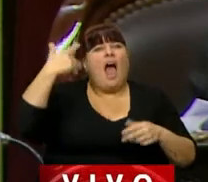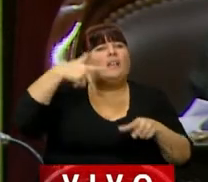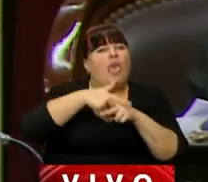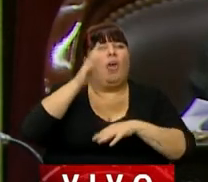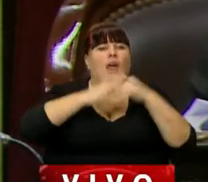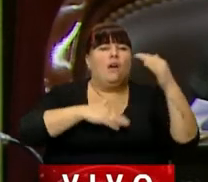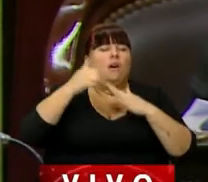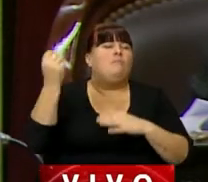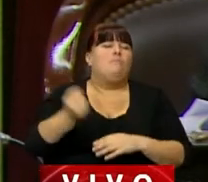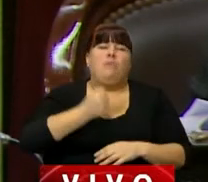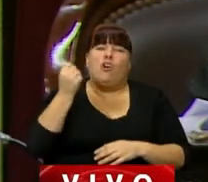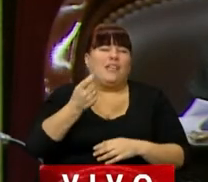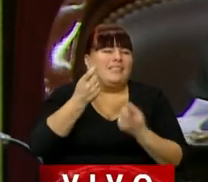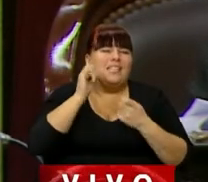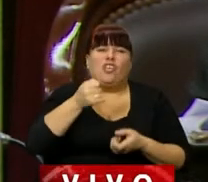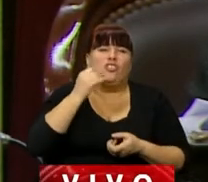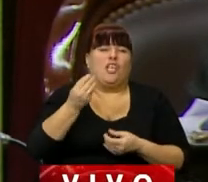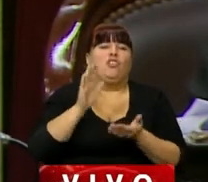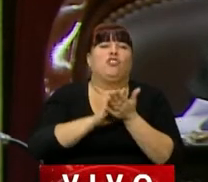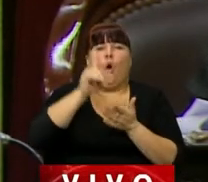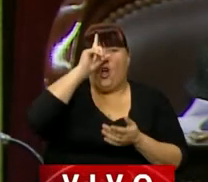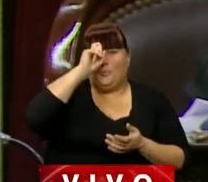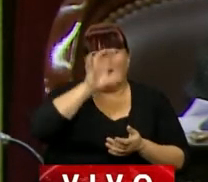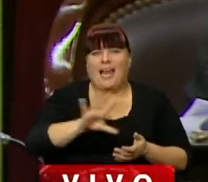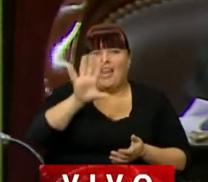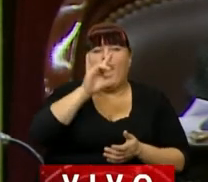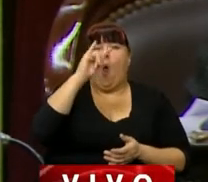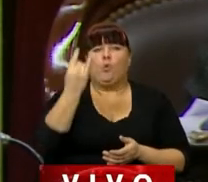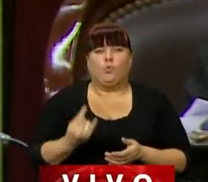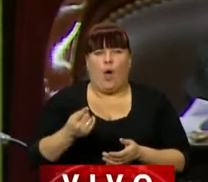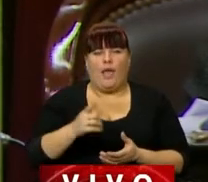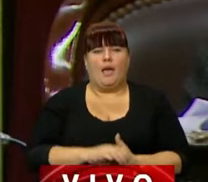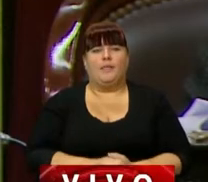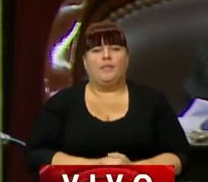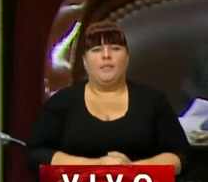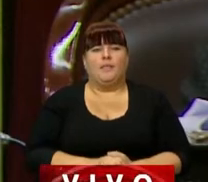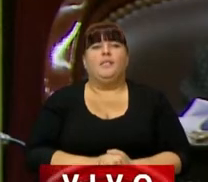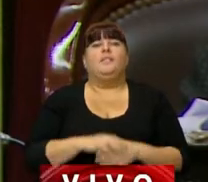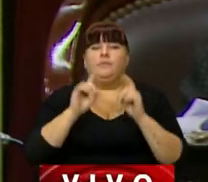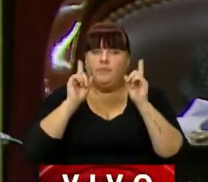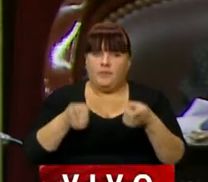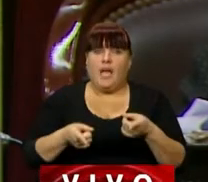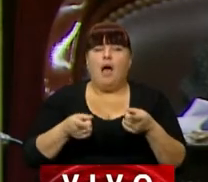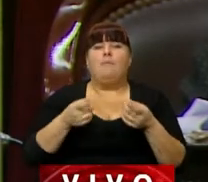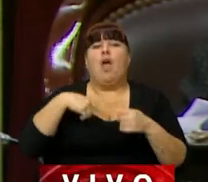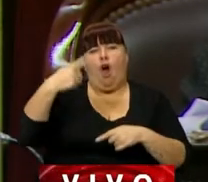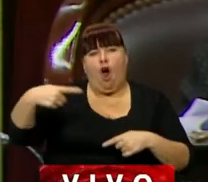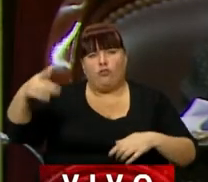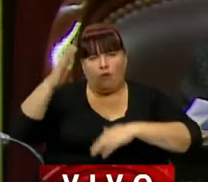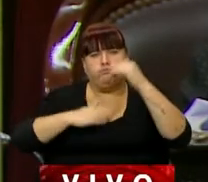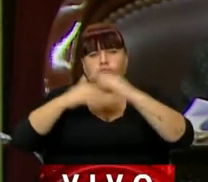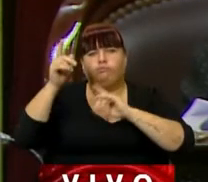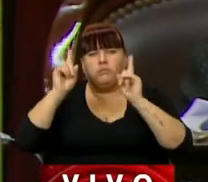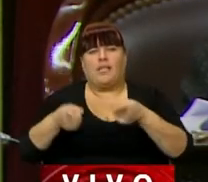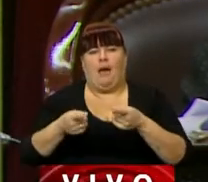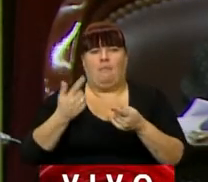obra sumamente necesaria y esencial que es la del Hospital Regional de Ushuaia. Y por supuesto hay muchísimas otras obras